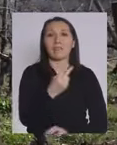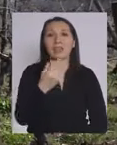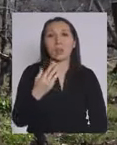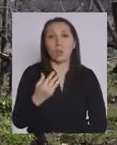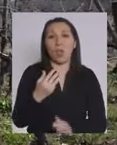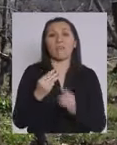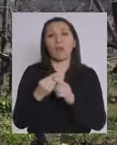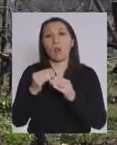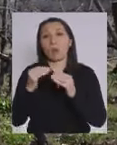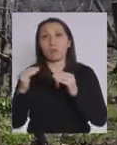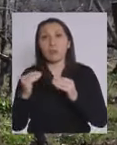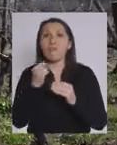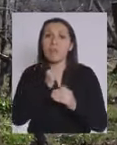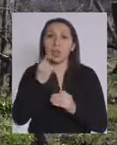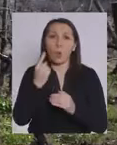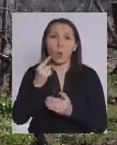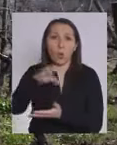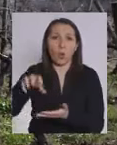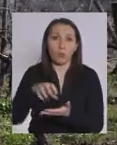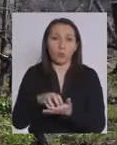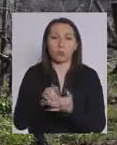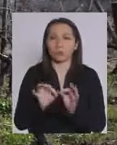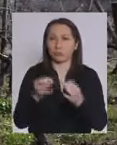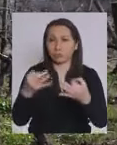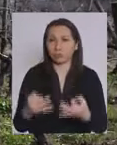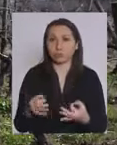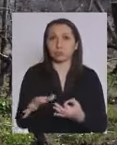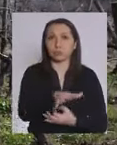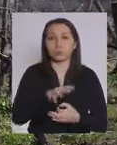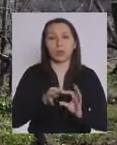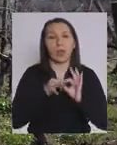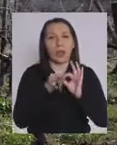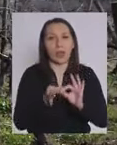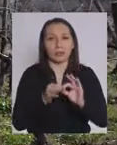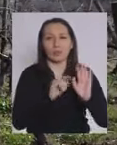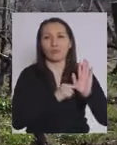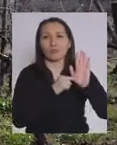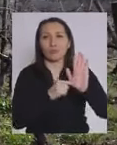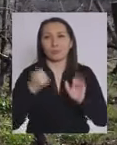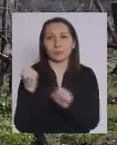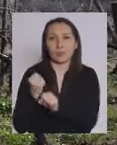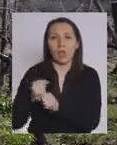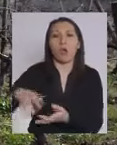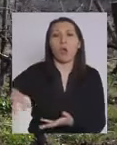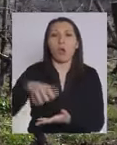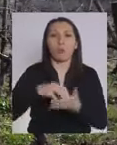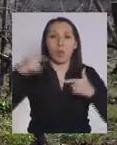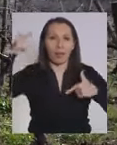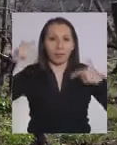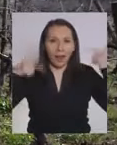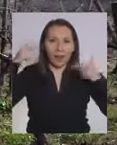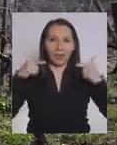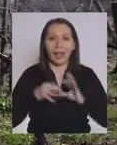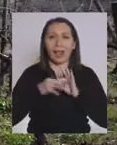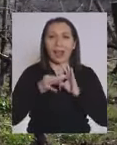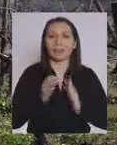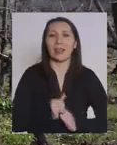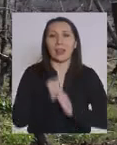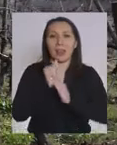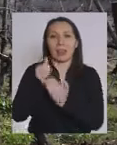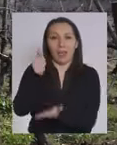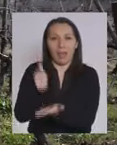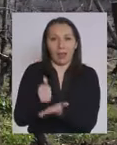comunas especialmente quiero destacar el trabajo de la comuna de talca gracias al liderazgo de